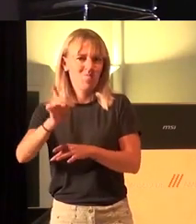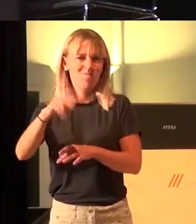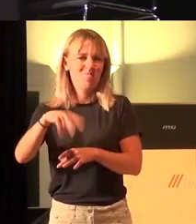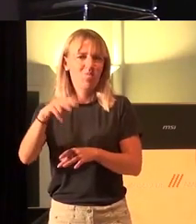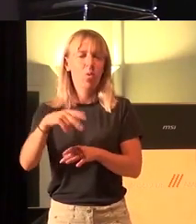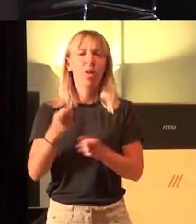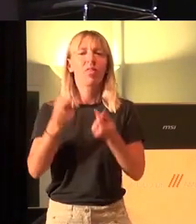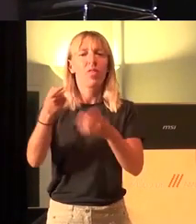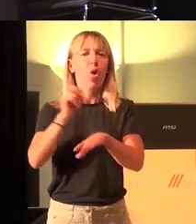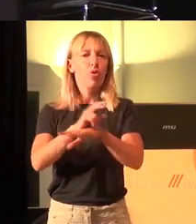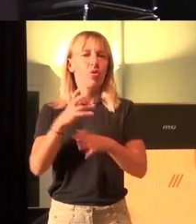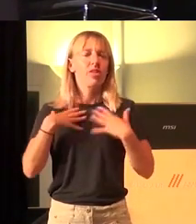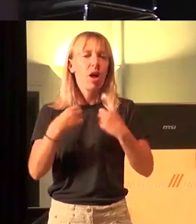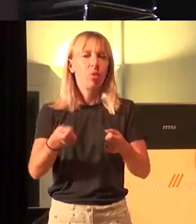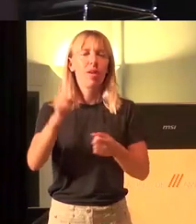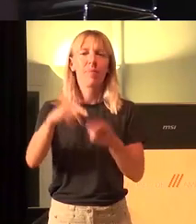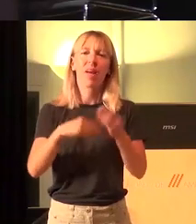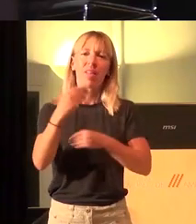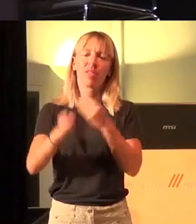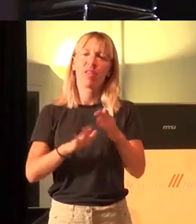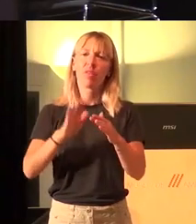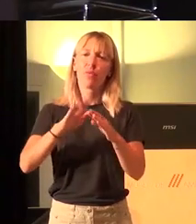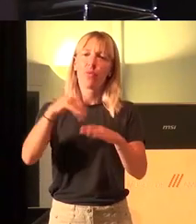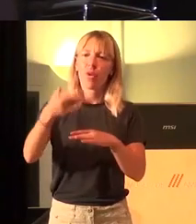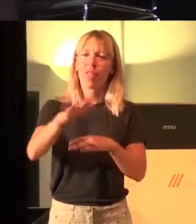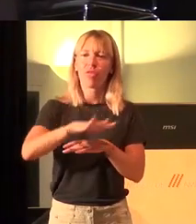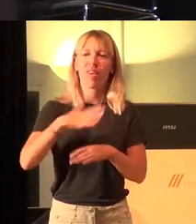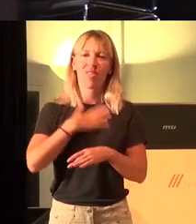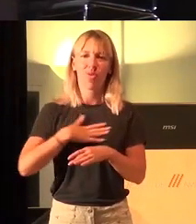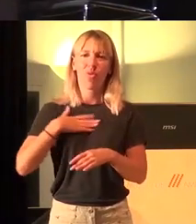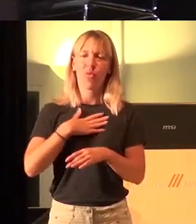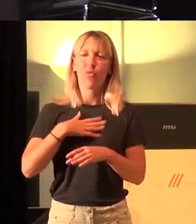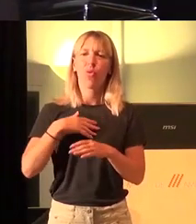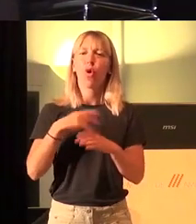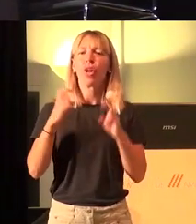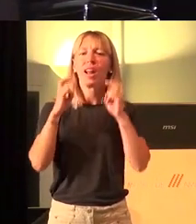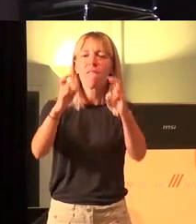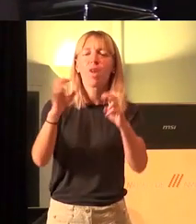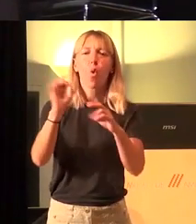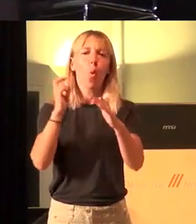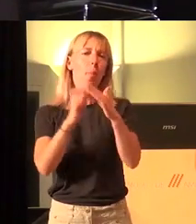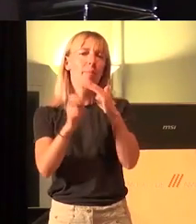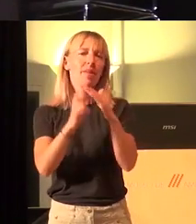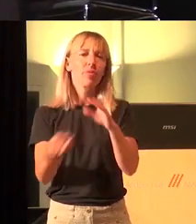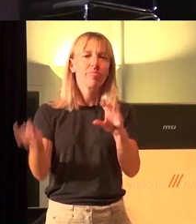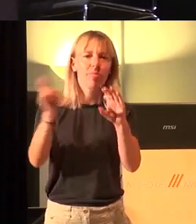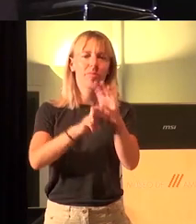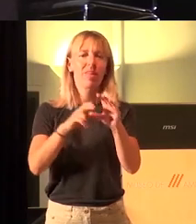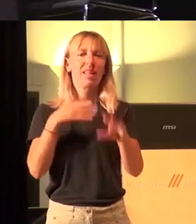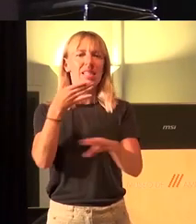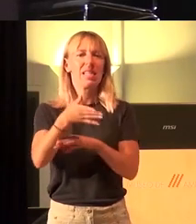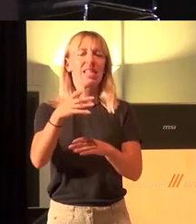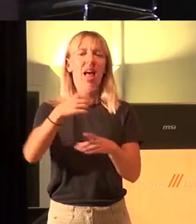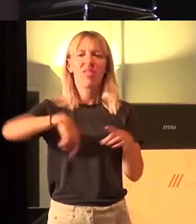un ocio saludable, hacerles que salgan de sus zonas de confort y coger una Renfe, un metro, e ir a un círculo